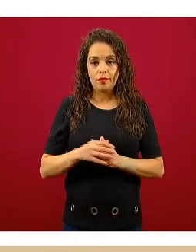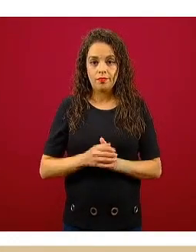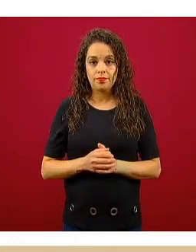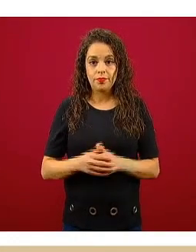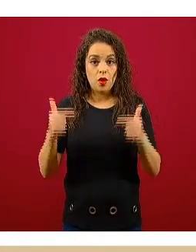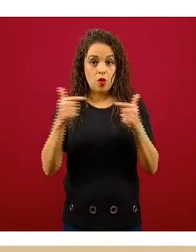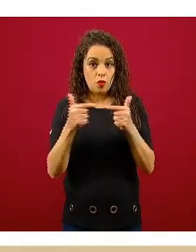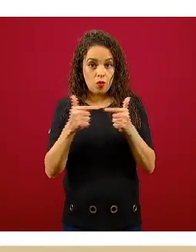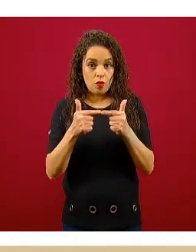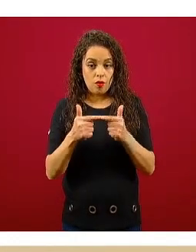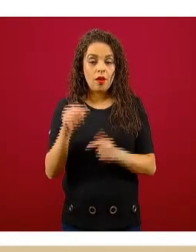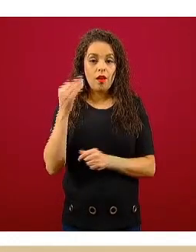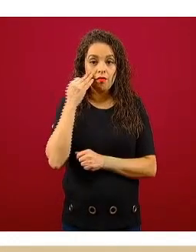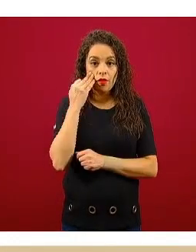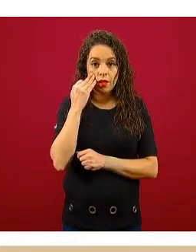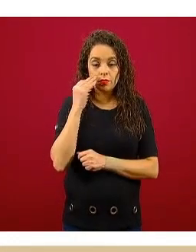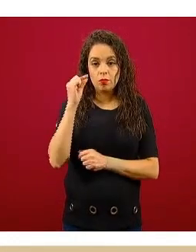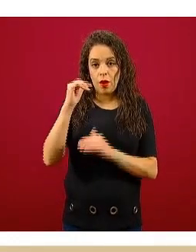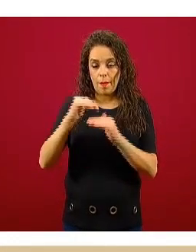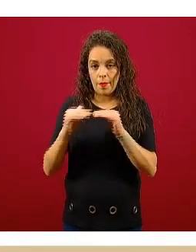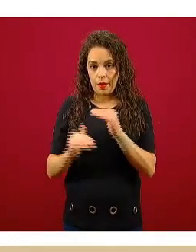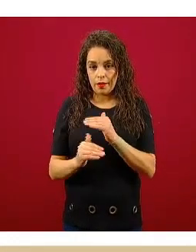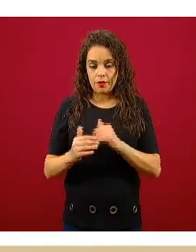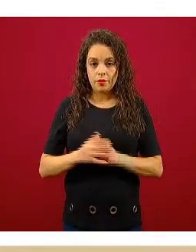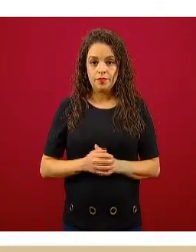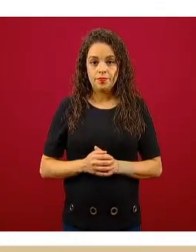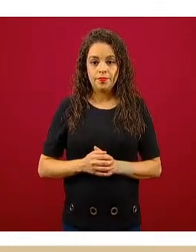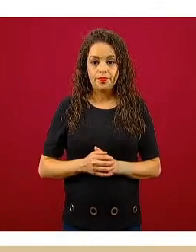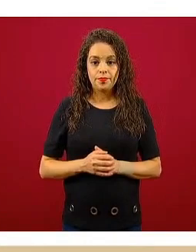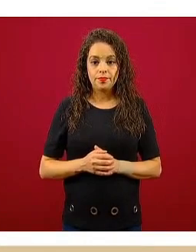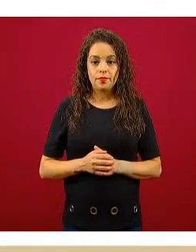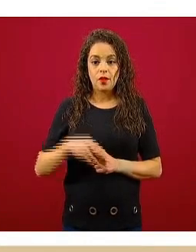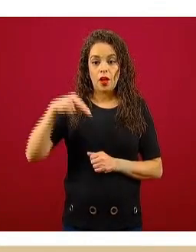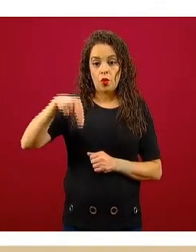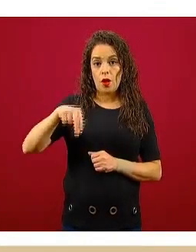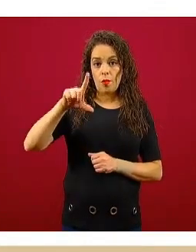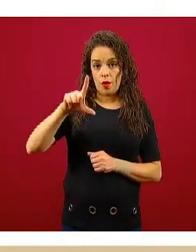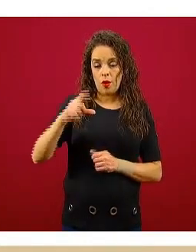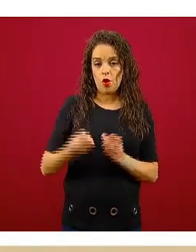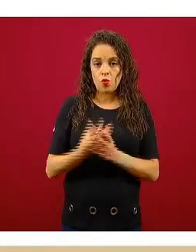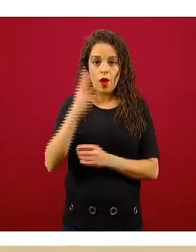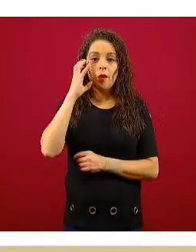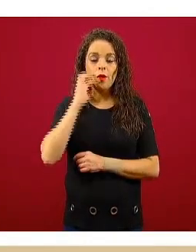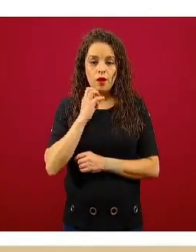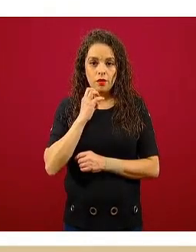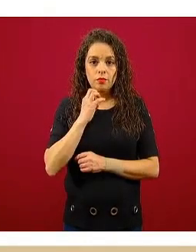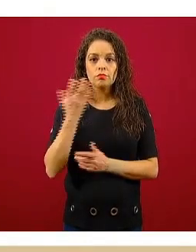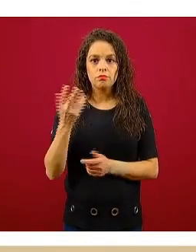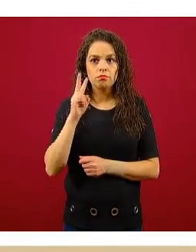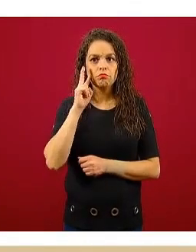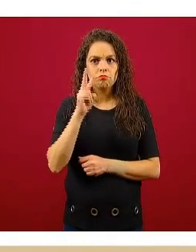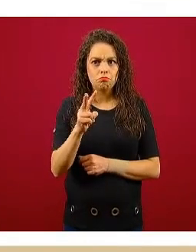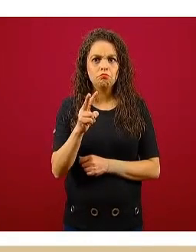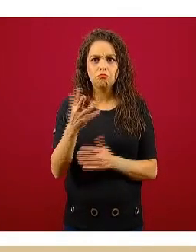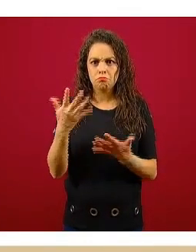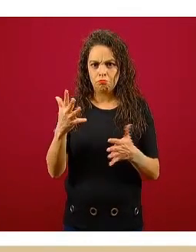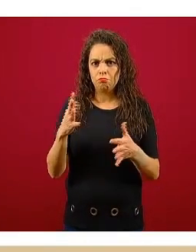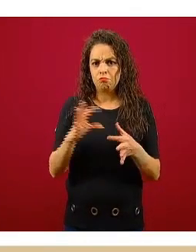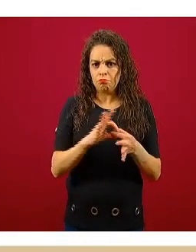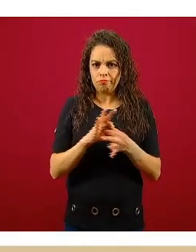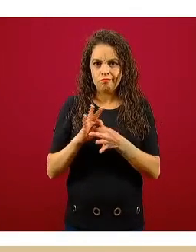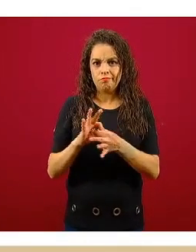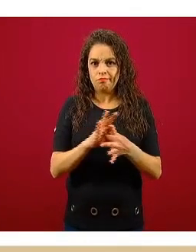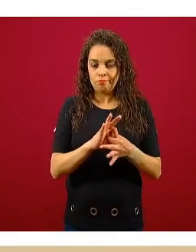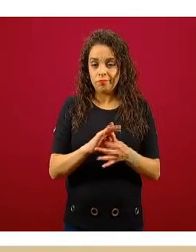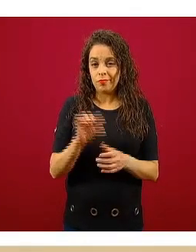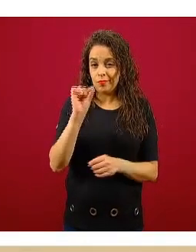de Google y de Facebook. Nuevo León, con un comportamiento bastante homogéneo y queriendo llegar a